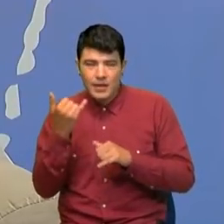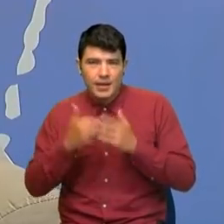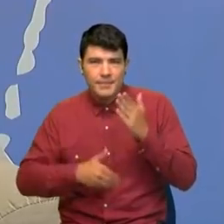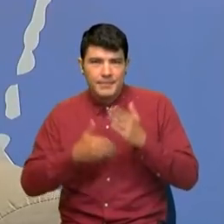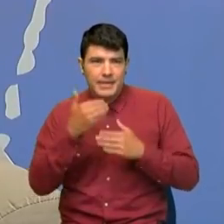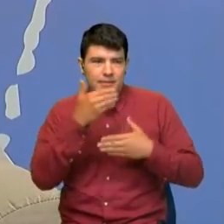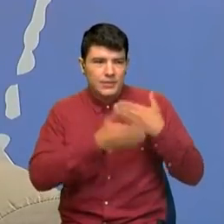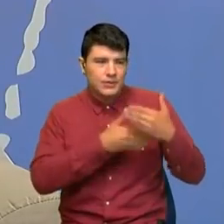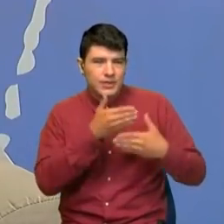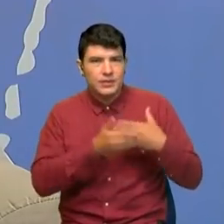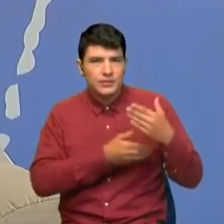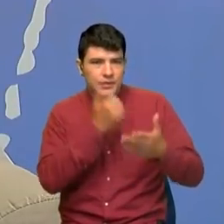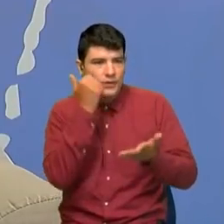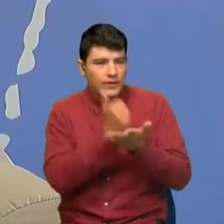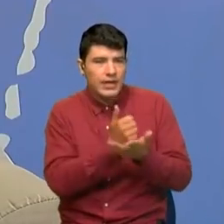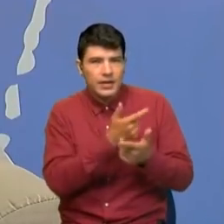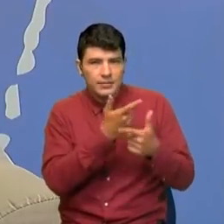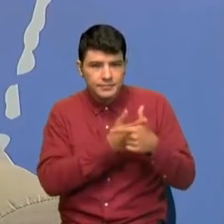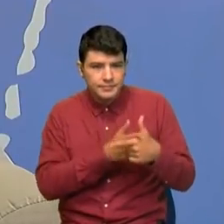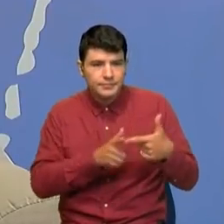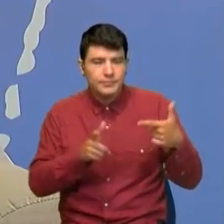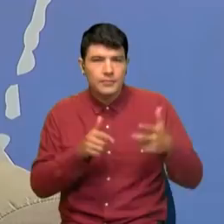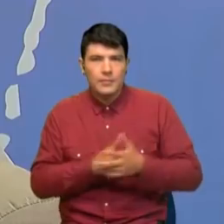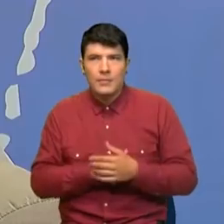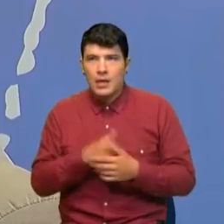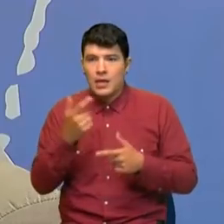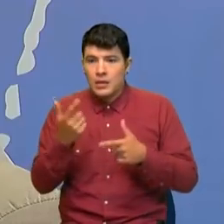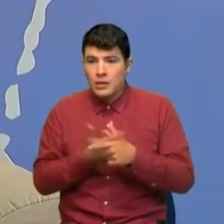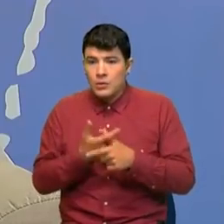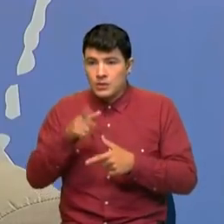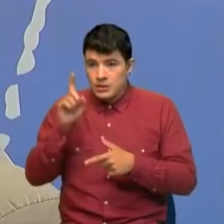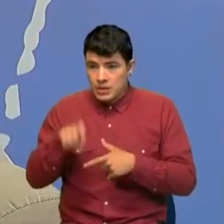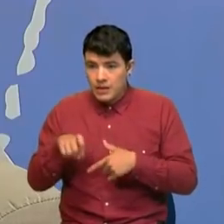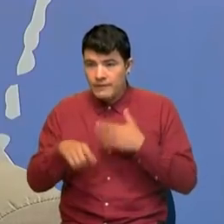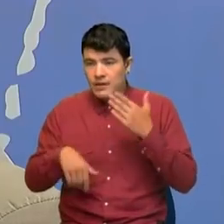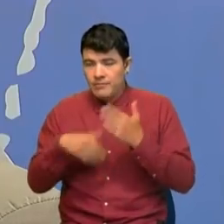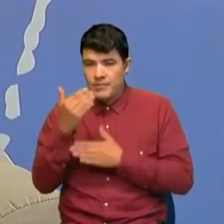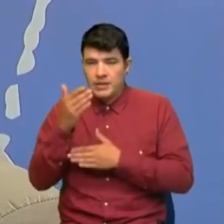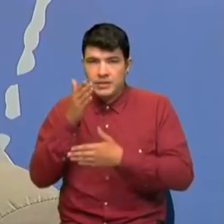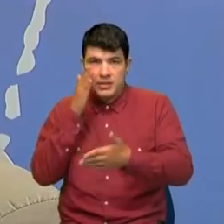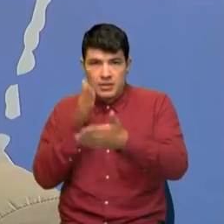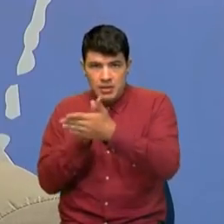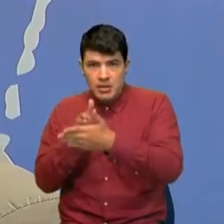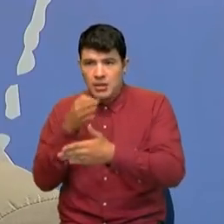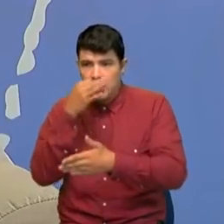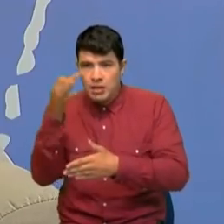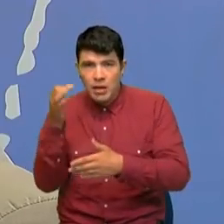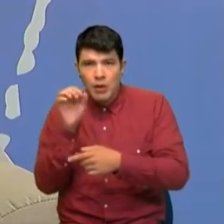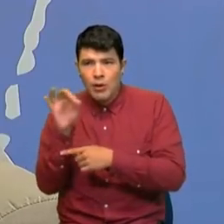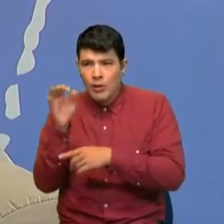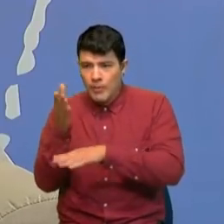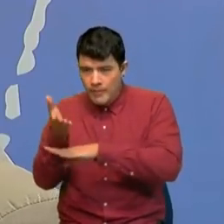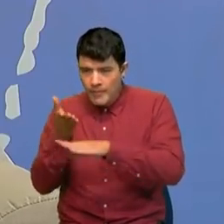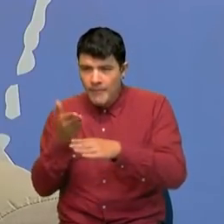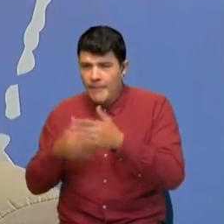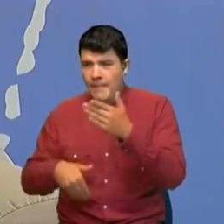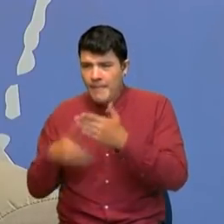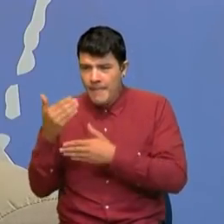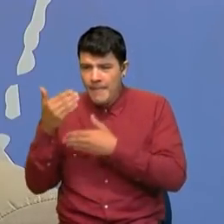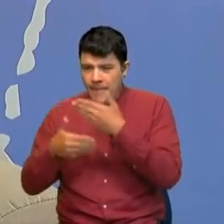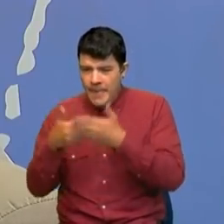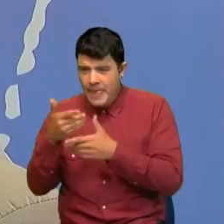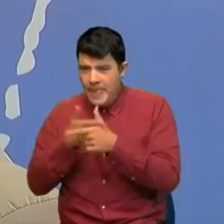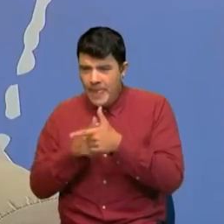la sucesión. Entonces, se debe iniciar la demanda como tal o la solicitud de dar apertura a la sucesión ante el